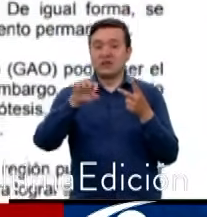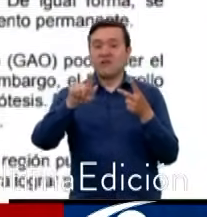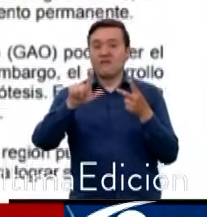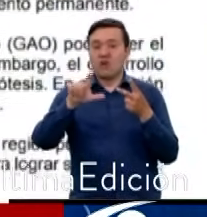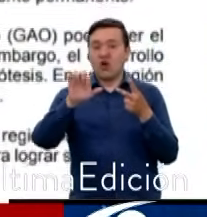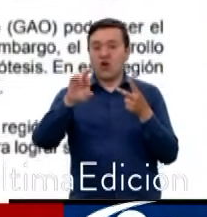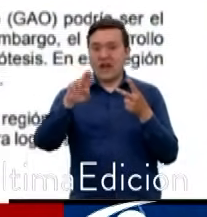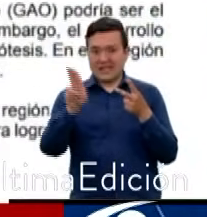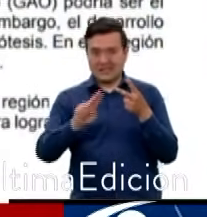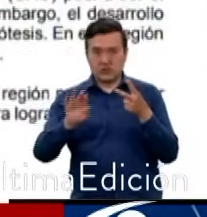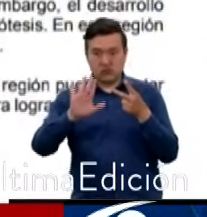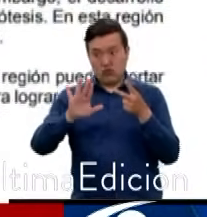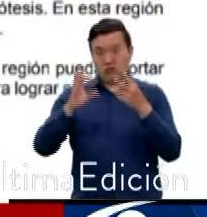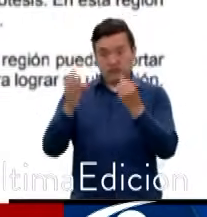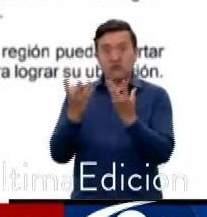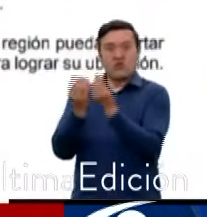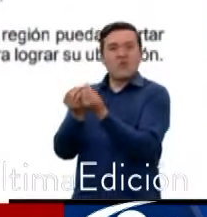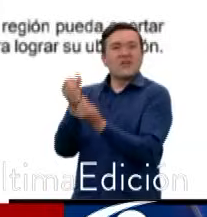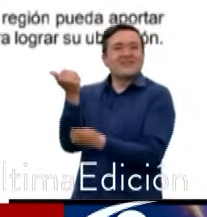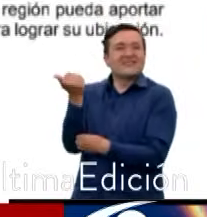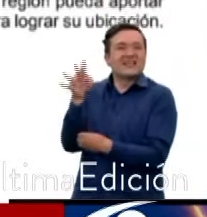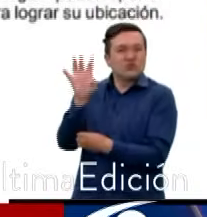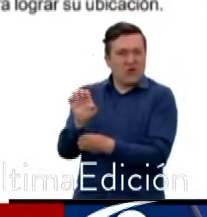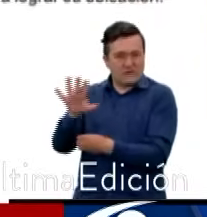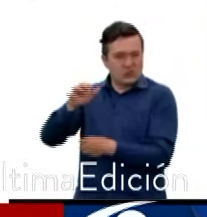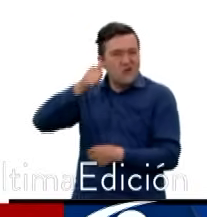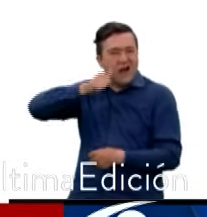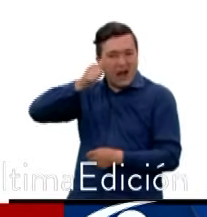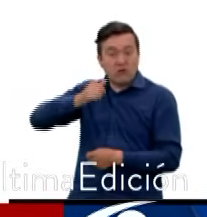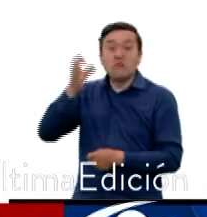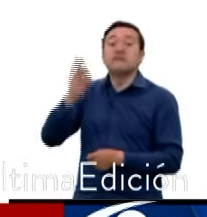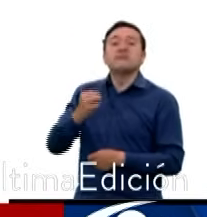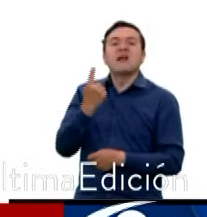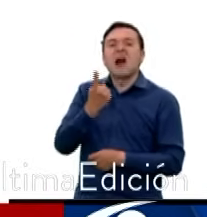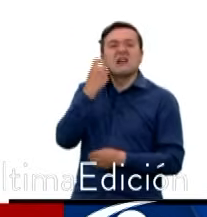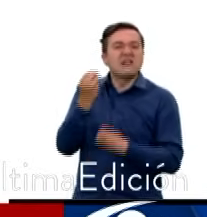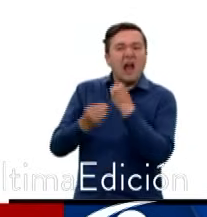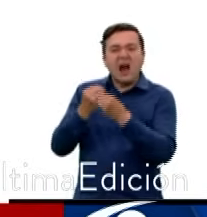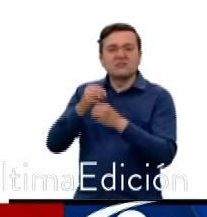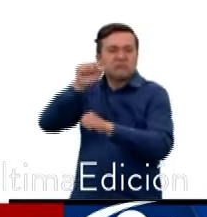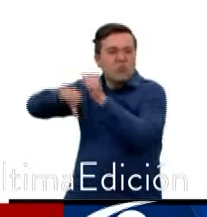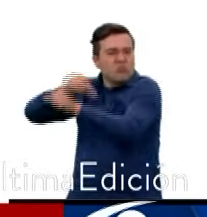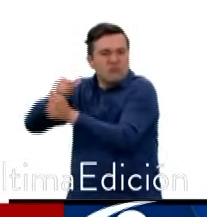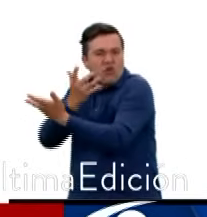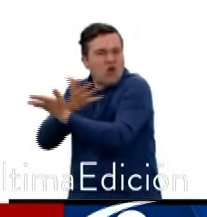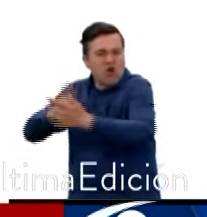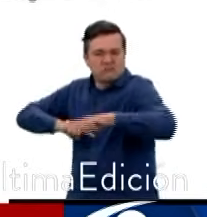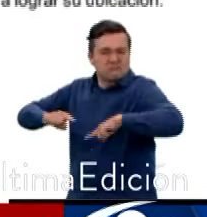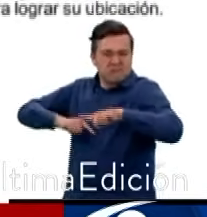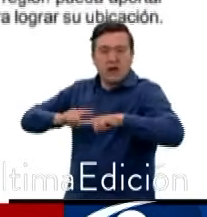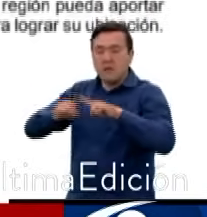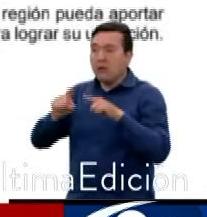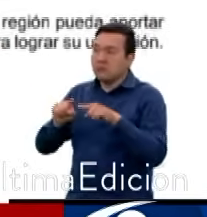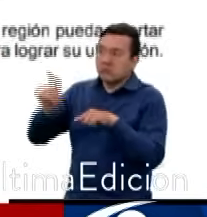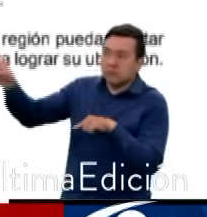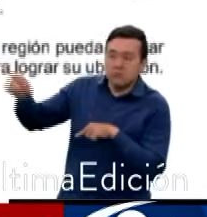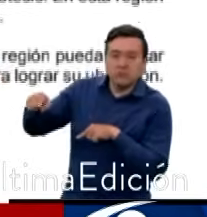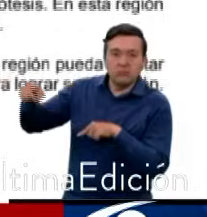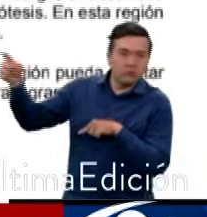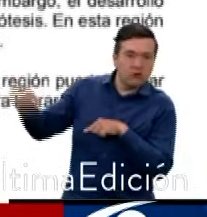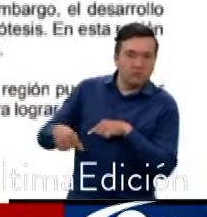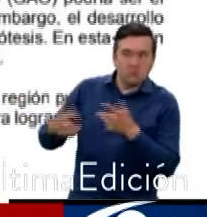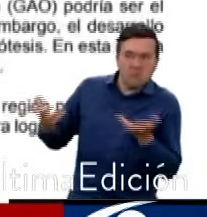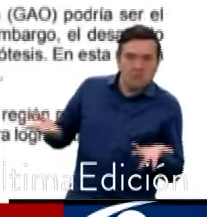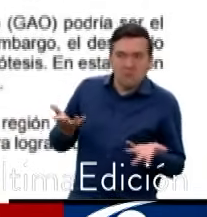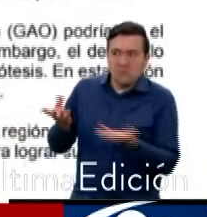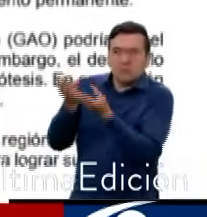Comando 10 de la 8ª Brigada, esto es en Arauca, quienes ayer salieron a hacer labores administrativas, pero no regresaron. En la mira de las autoridades